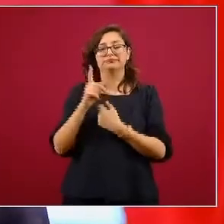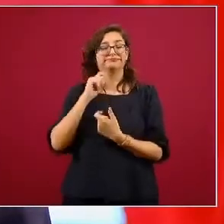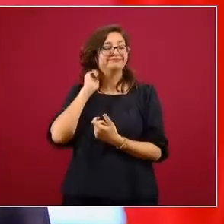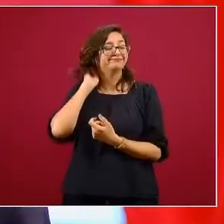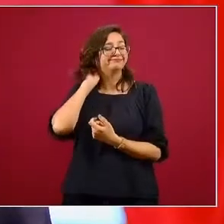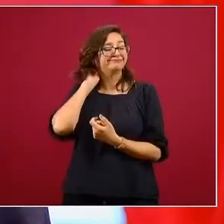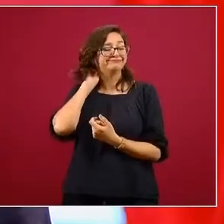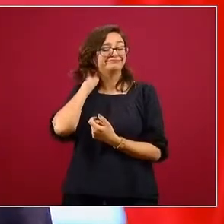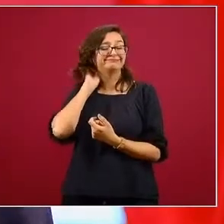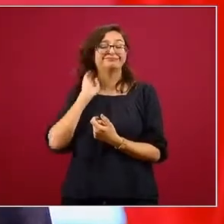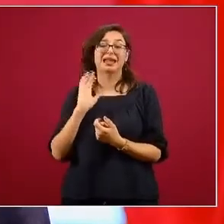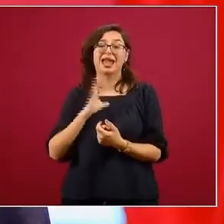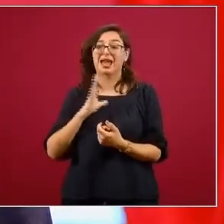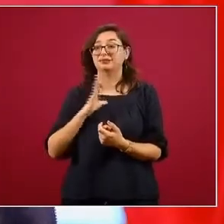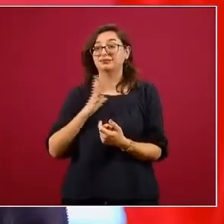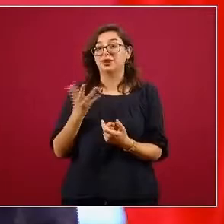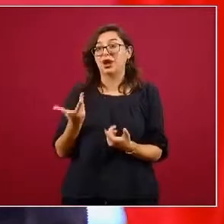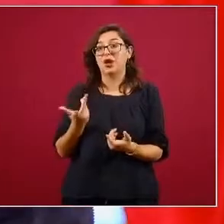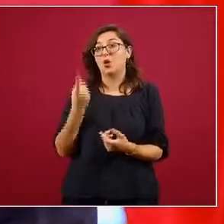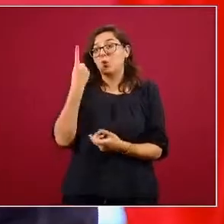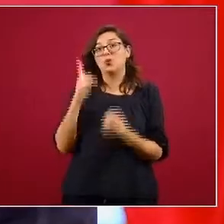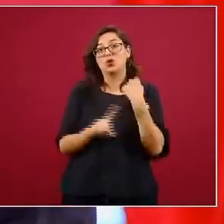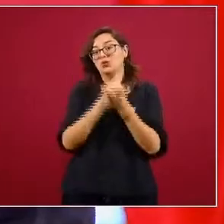se considera un dilema.